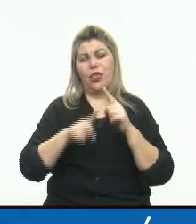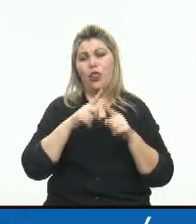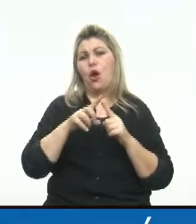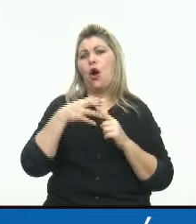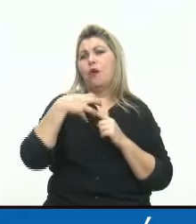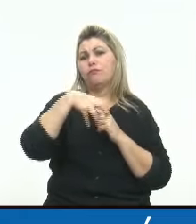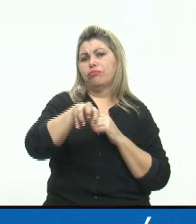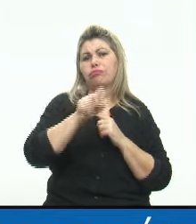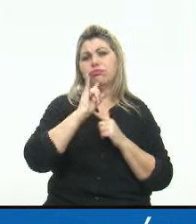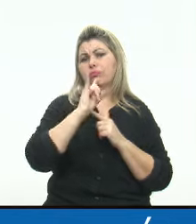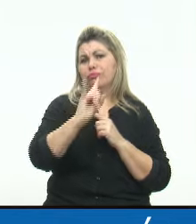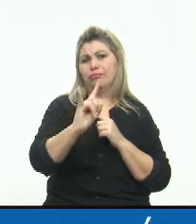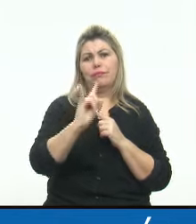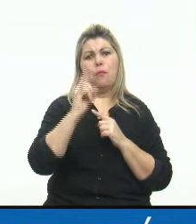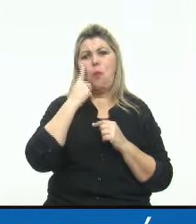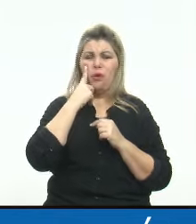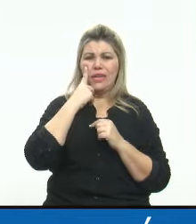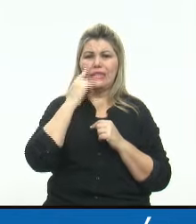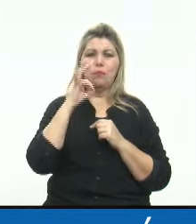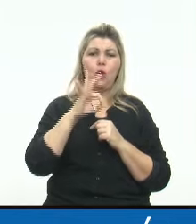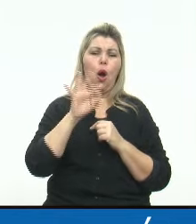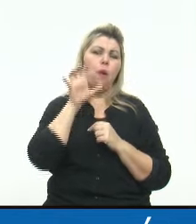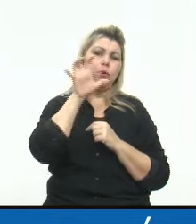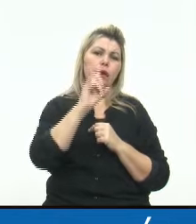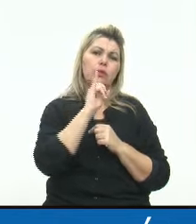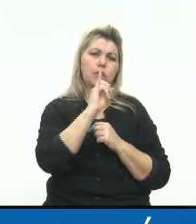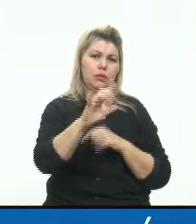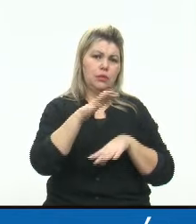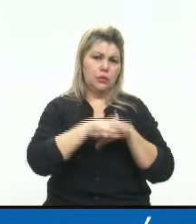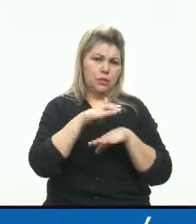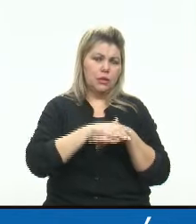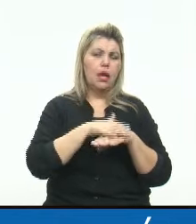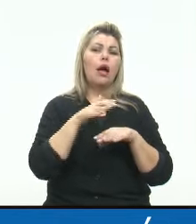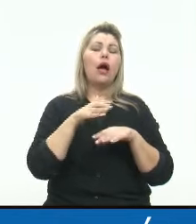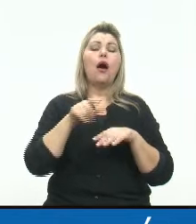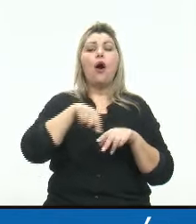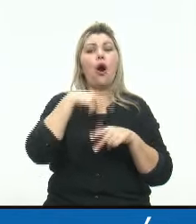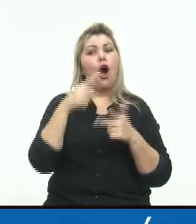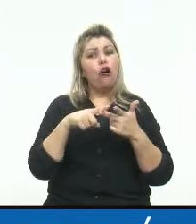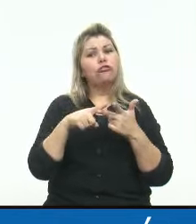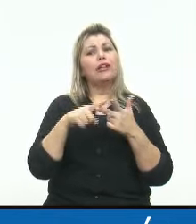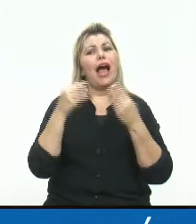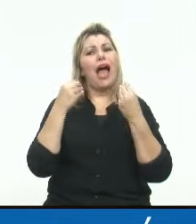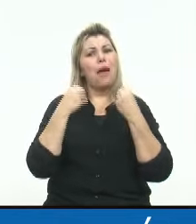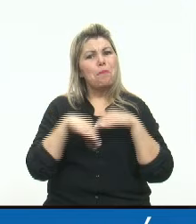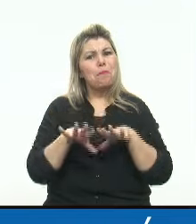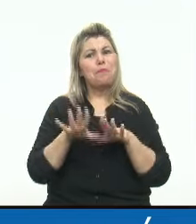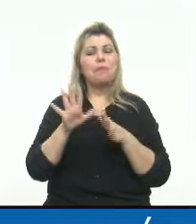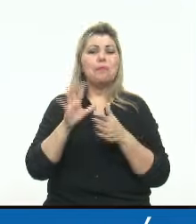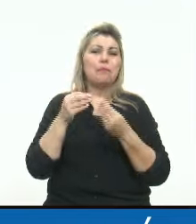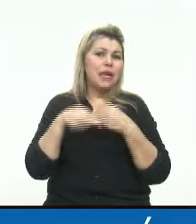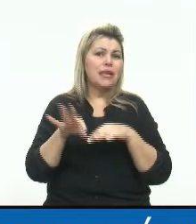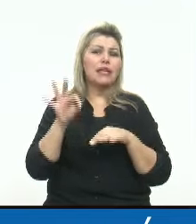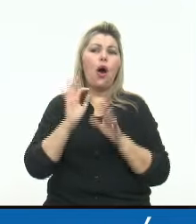jurisdicciones provinciales y municipales, y otras se encuentran en proceso de inicio o neutralización. No hay